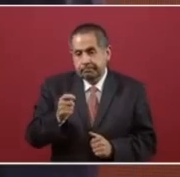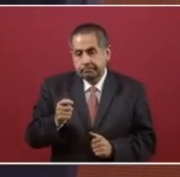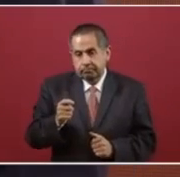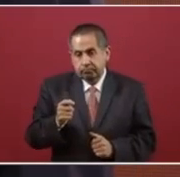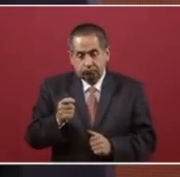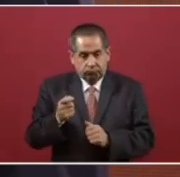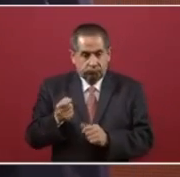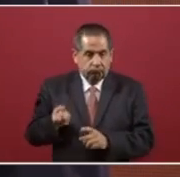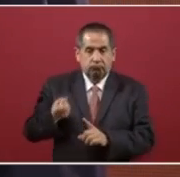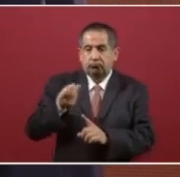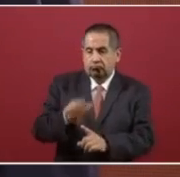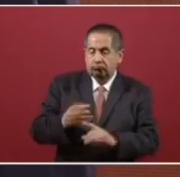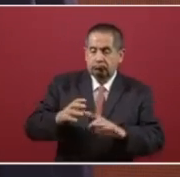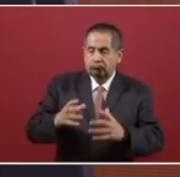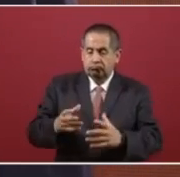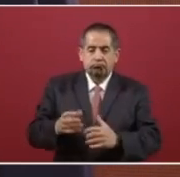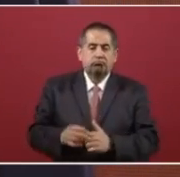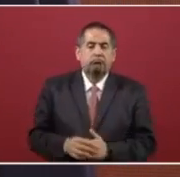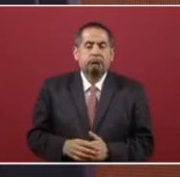aportar